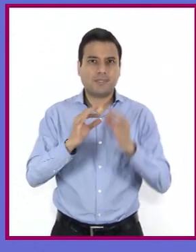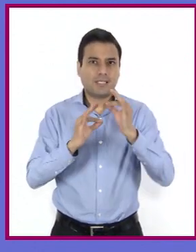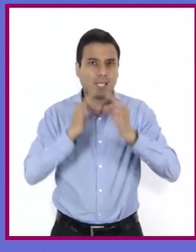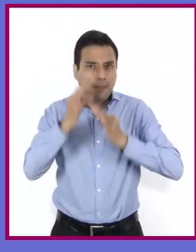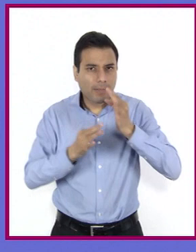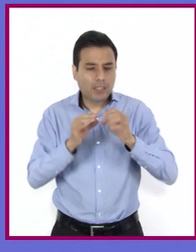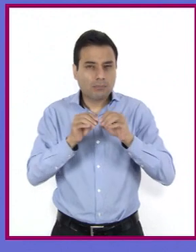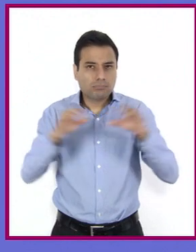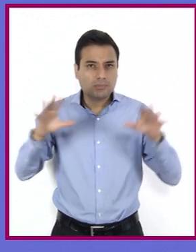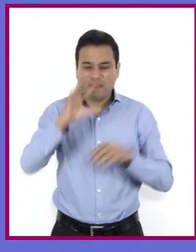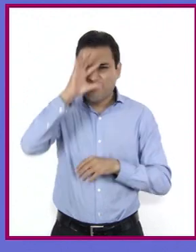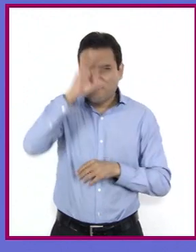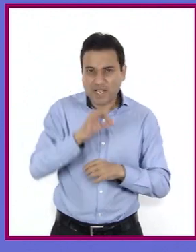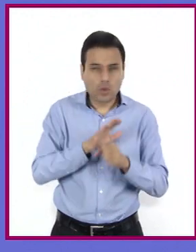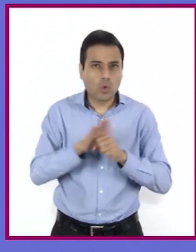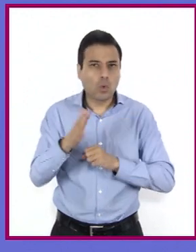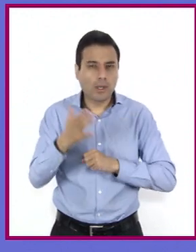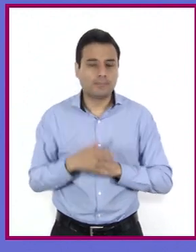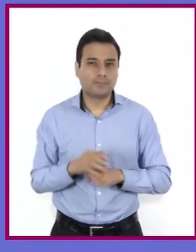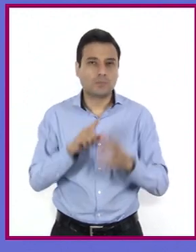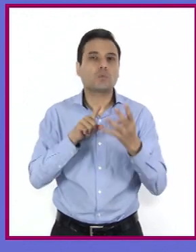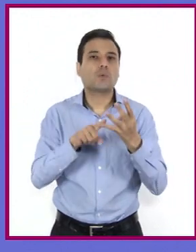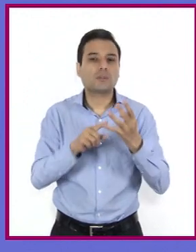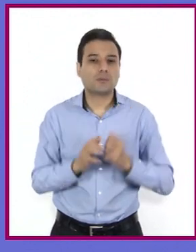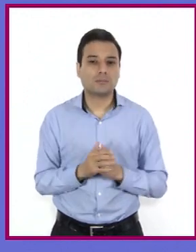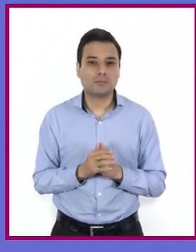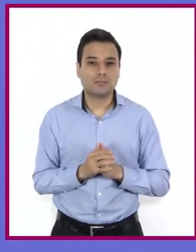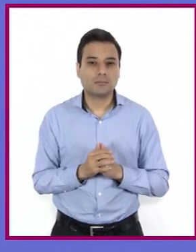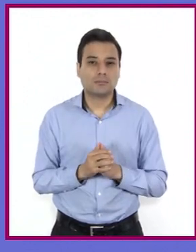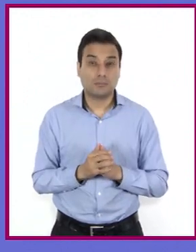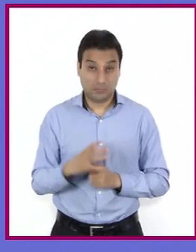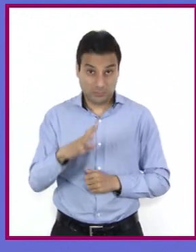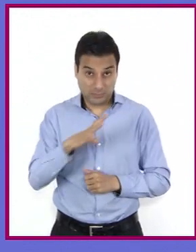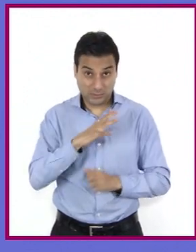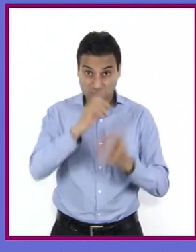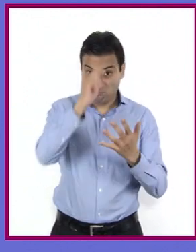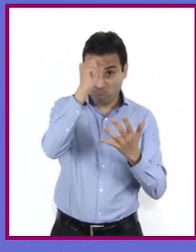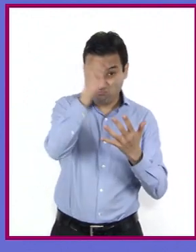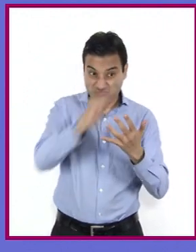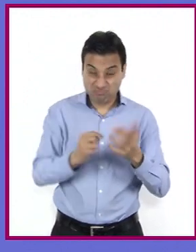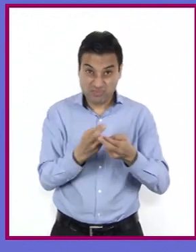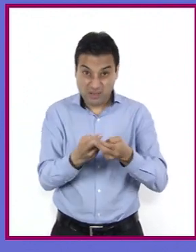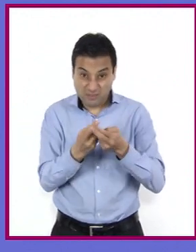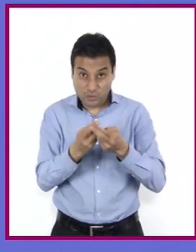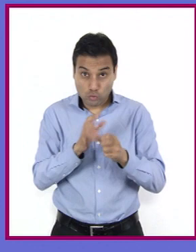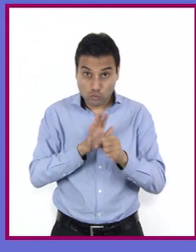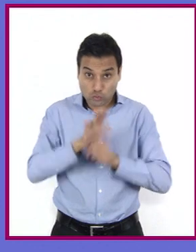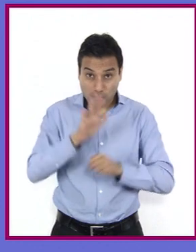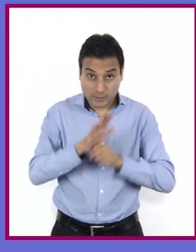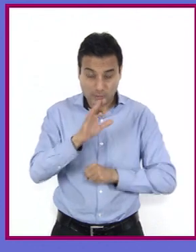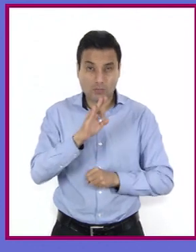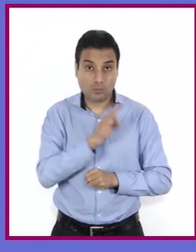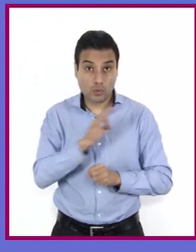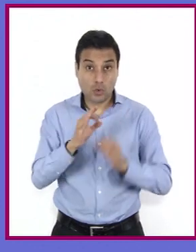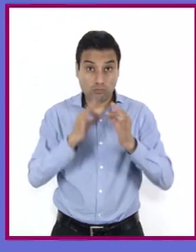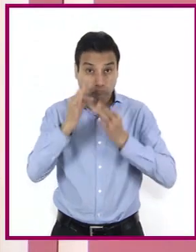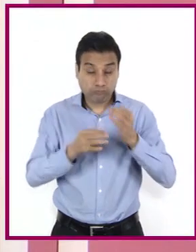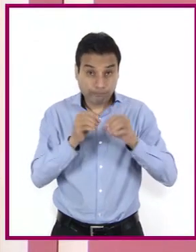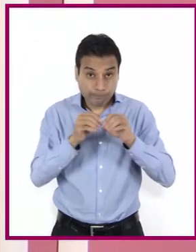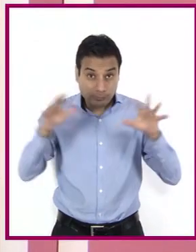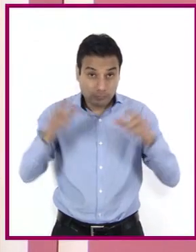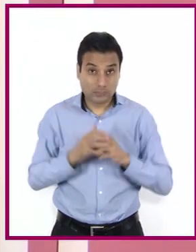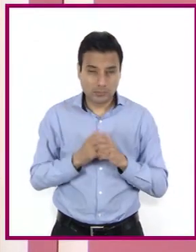campaña? 4. ¿Existen los recursos suficientes para difundir la campaña? Son buenas